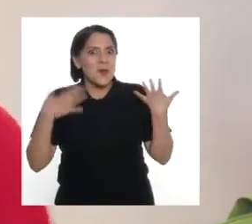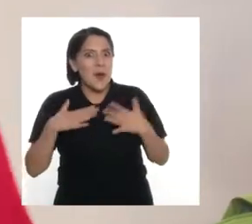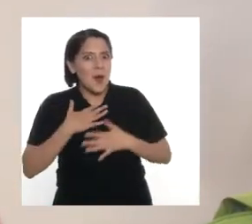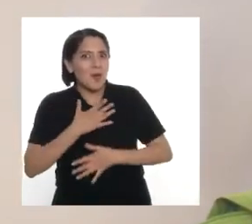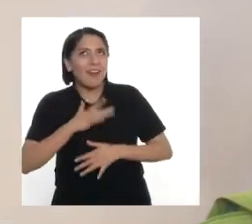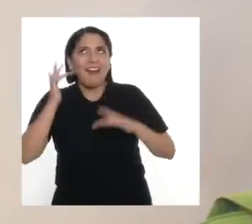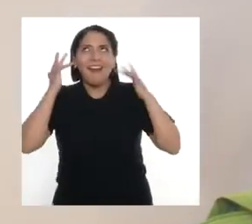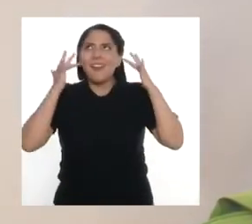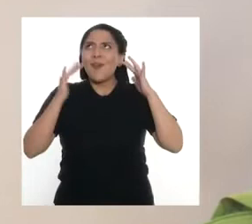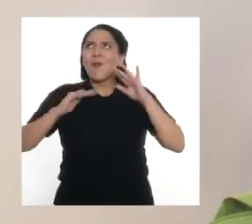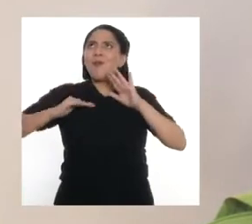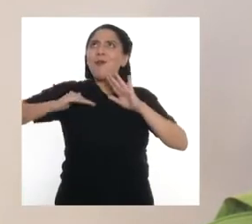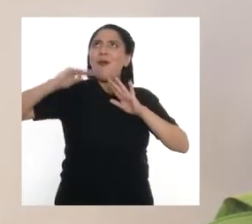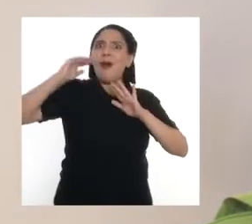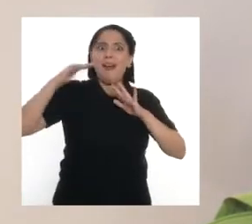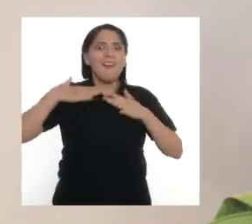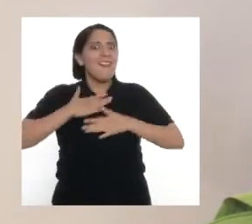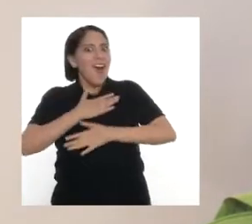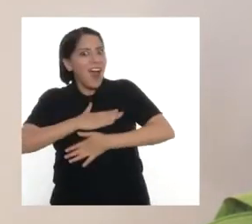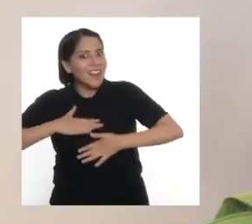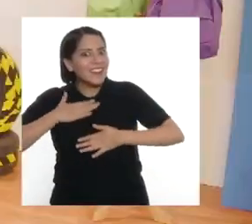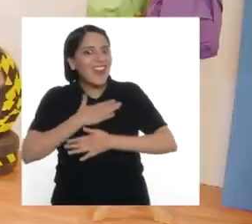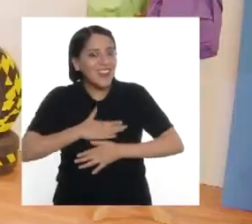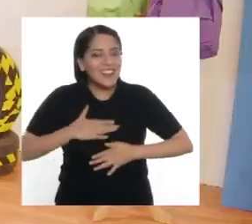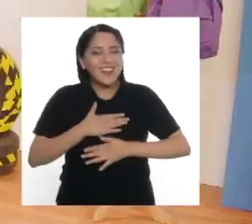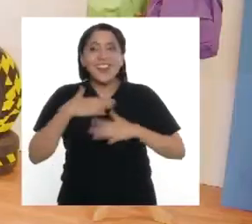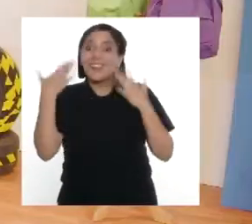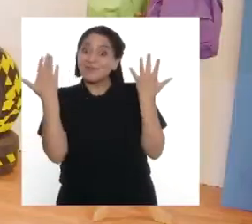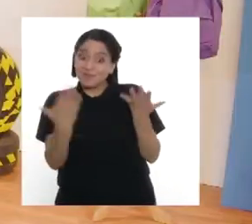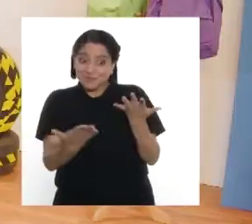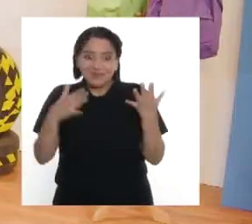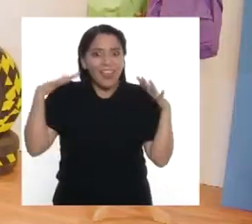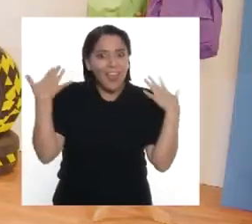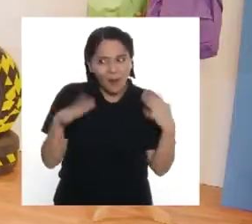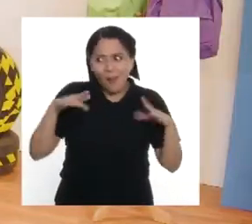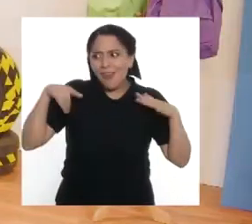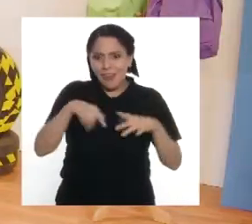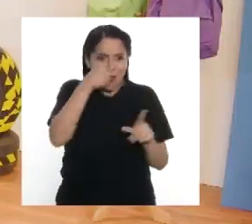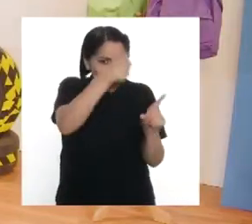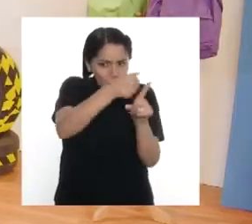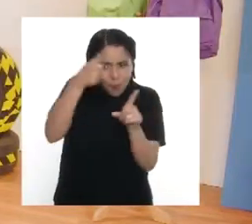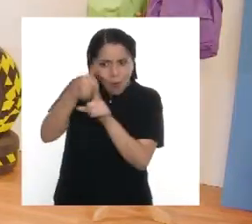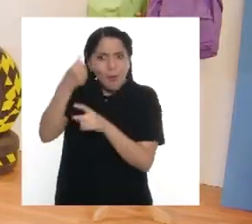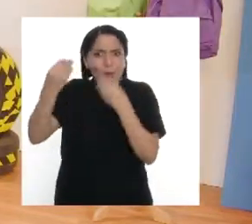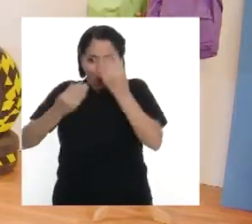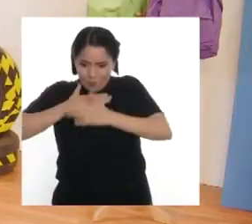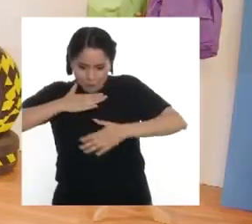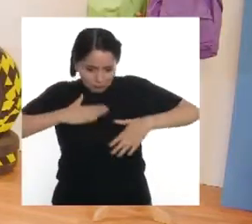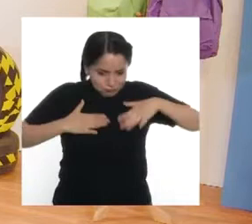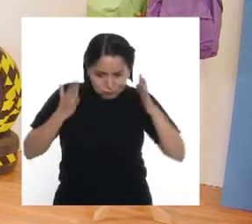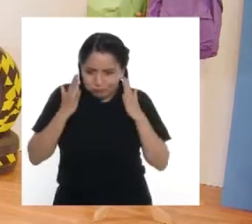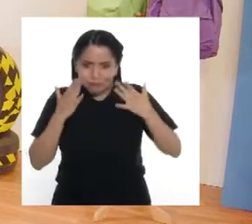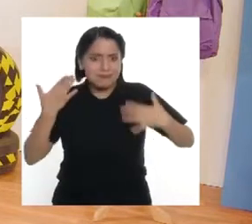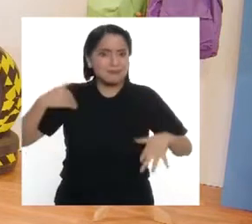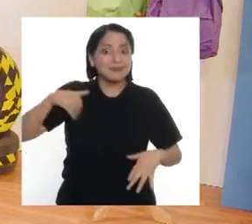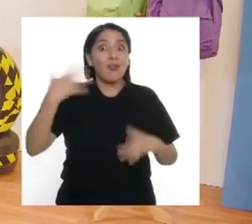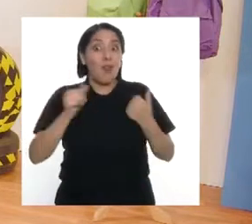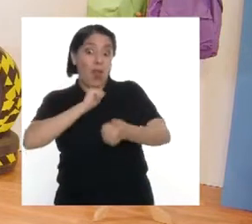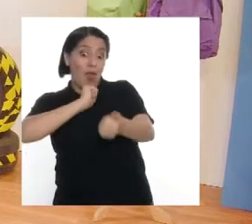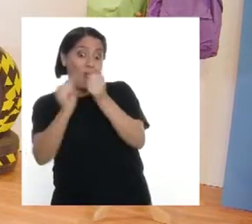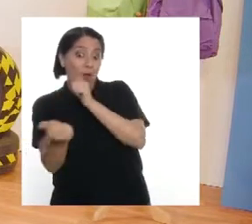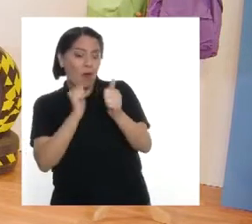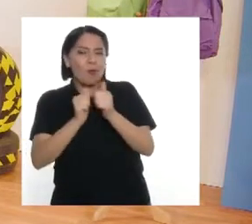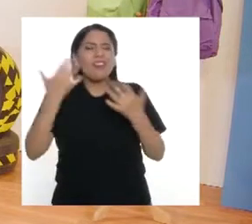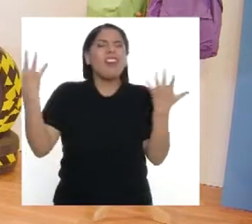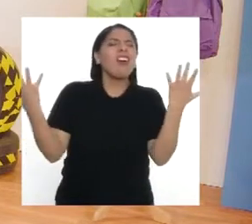¡Genial! Suena más fuerte y es más divertido. Así es. Ahora ya pueden hacer distintos sonidos con el cuerpo. Durante el duelo